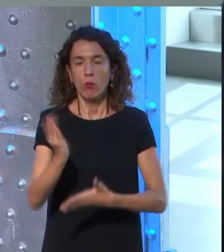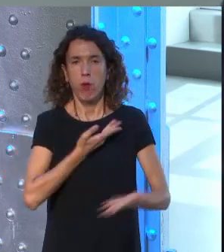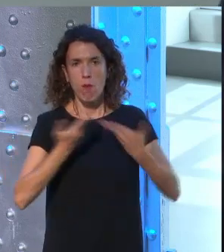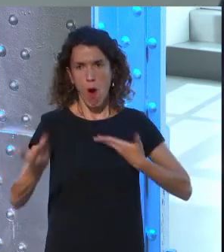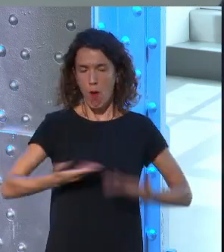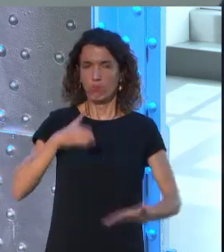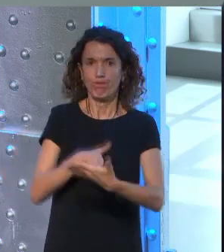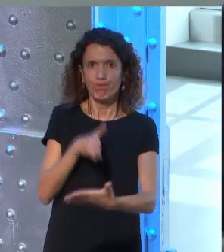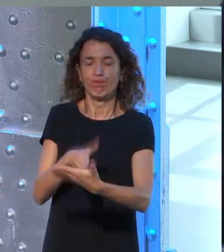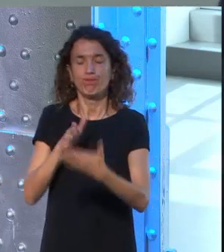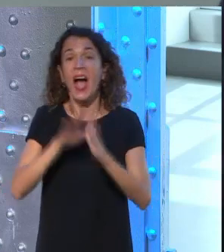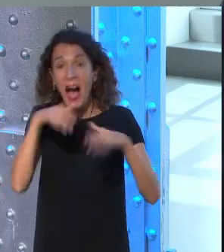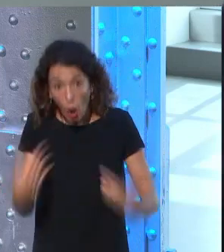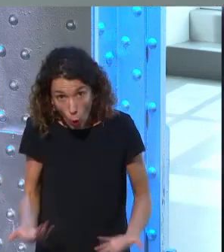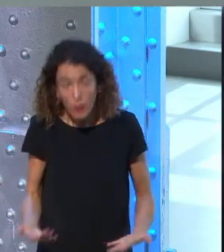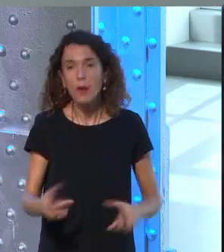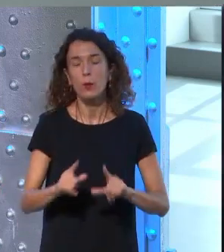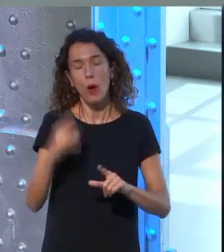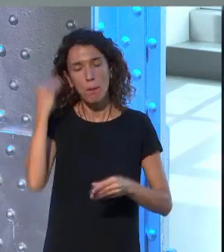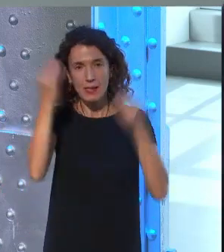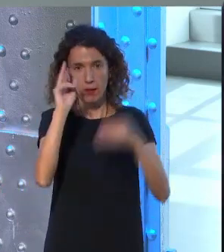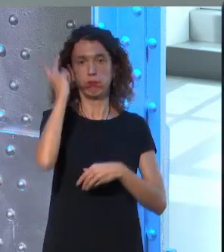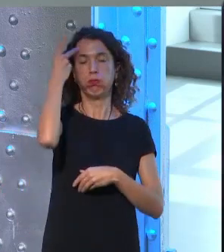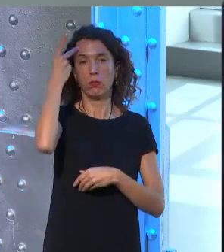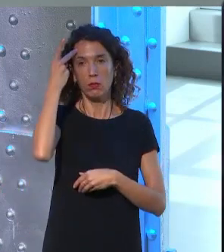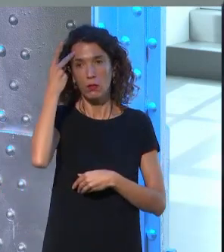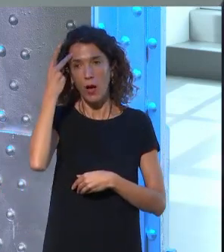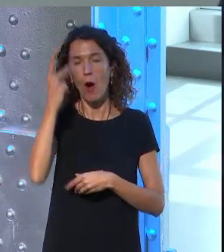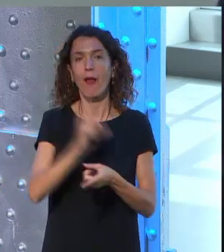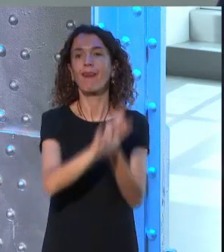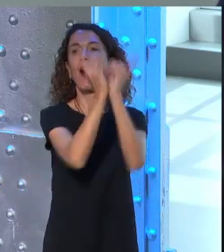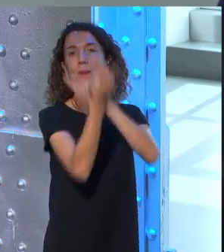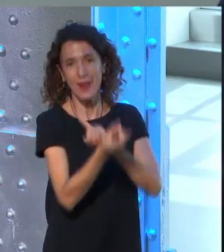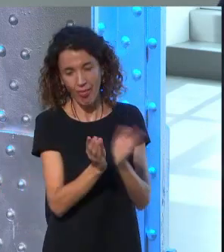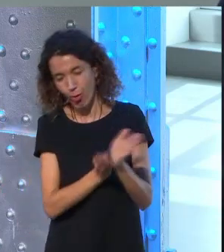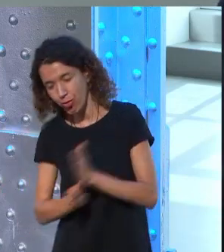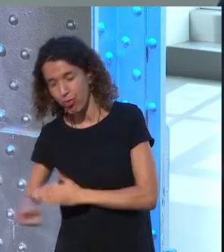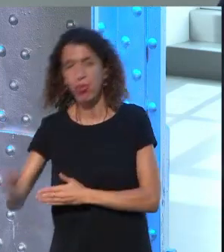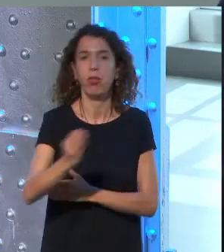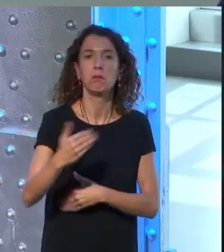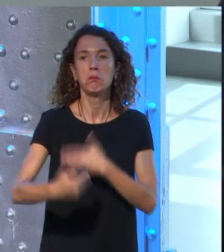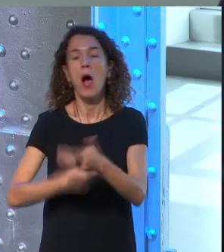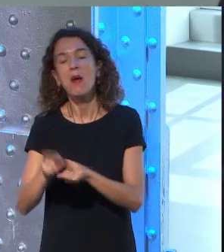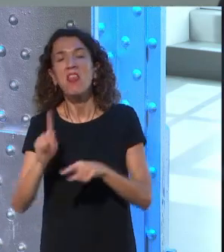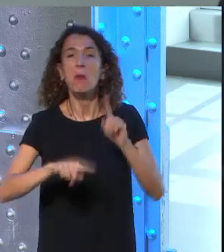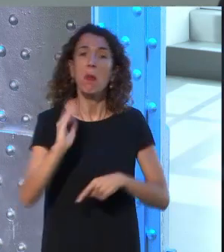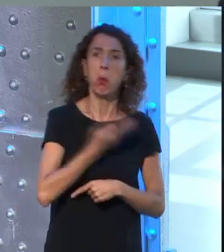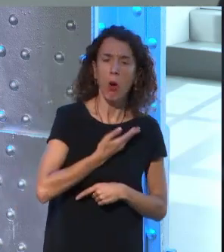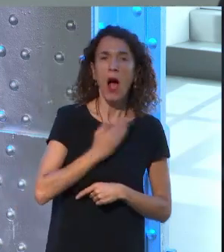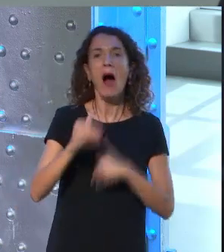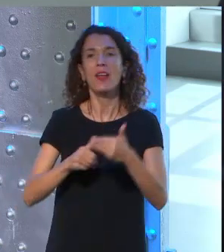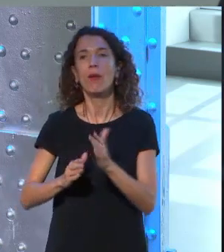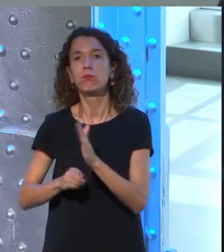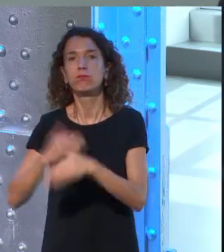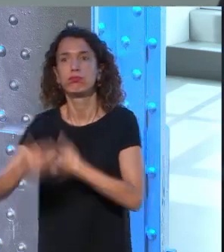proa. Ahora tenemos que pensar que el viento ha rolado, a veces es a través y a veces de popa. Y tenemos